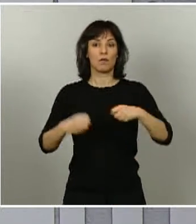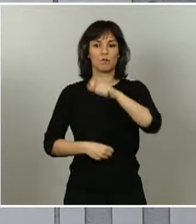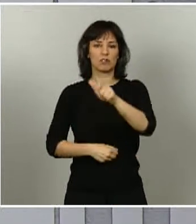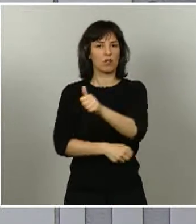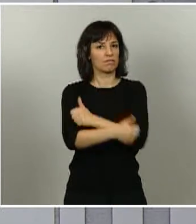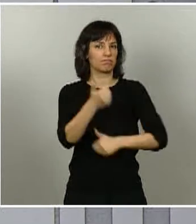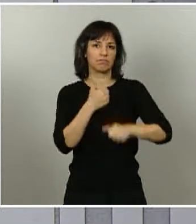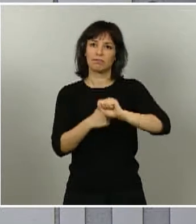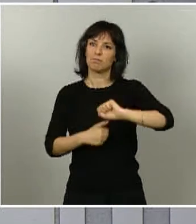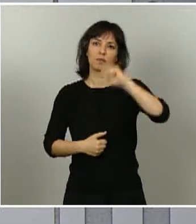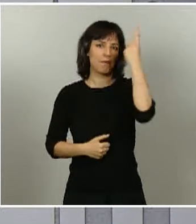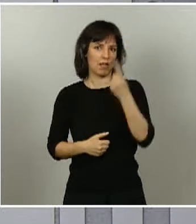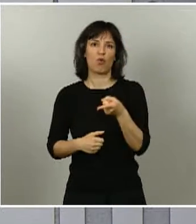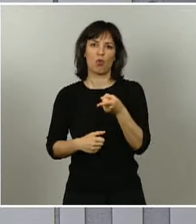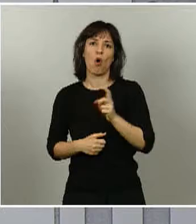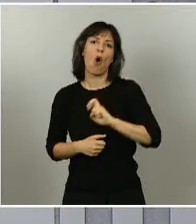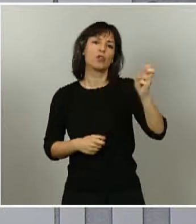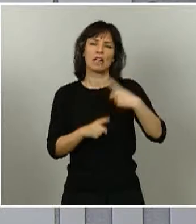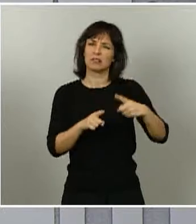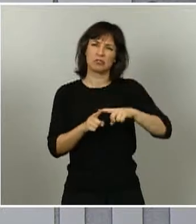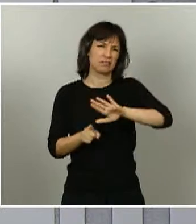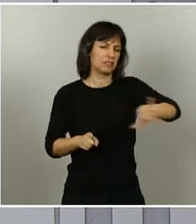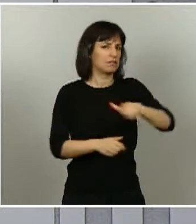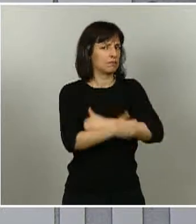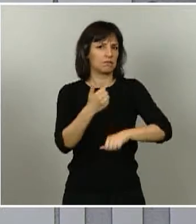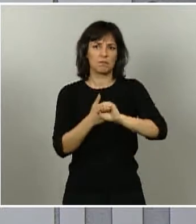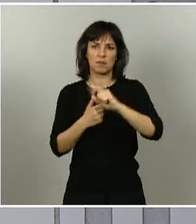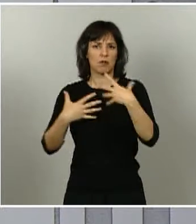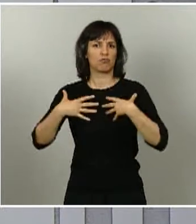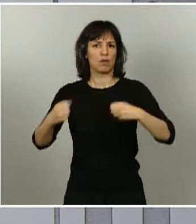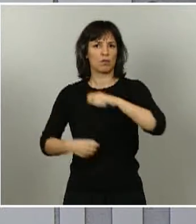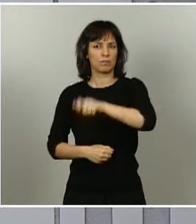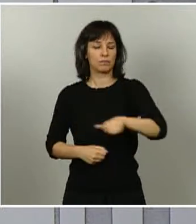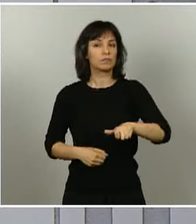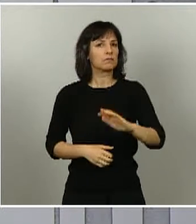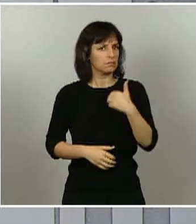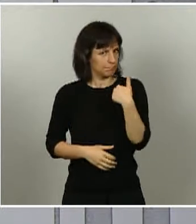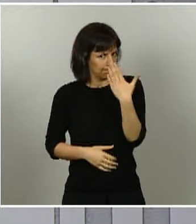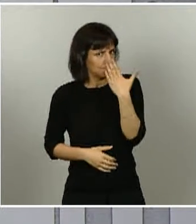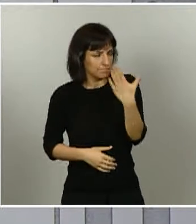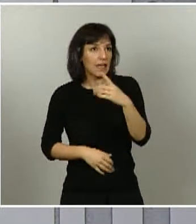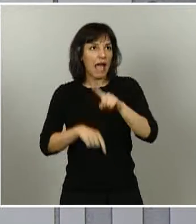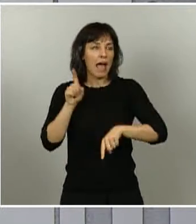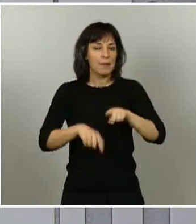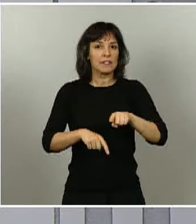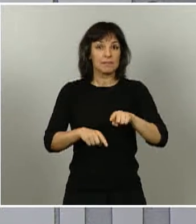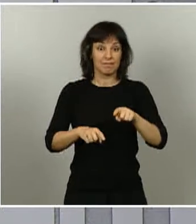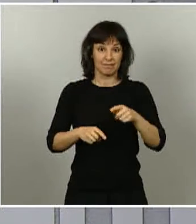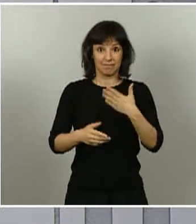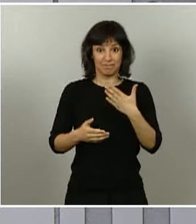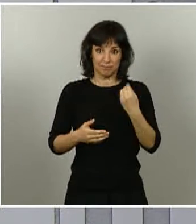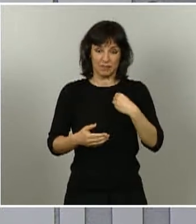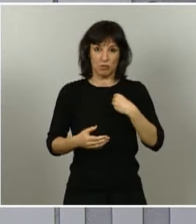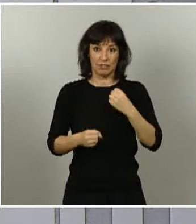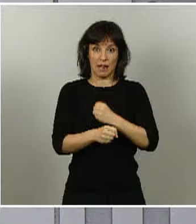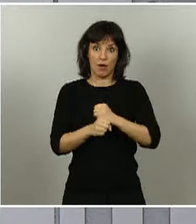cualquier otro parámetro. Lo que el Gobierno sí se ha sentido, y se lo tengo que confesar, a veces solo en esa tarea, en una tarea que parece que